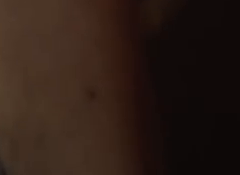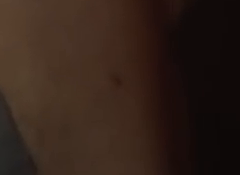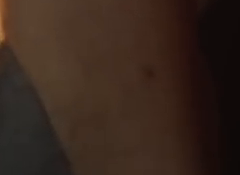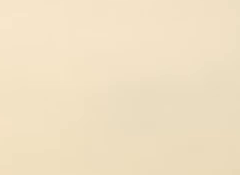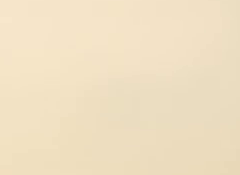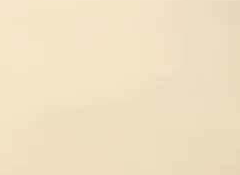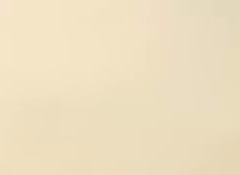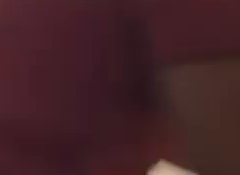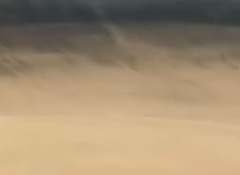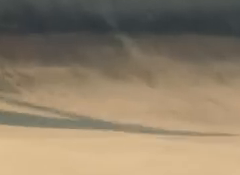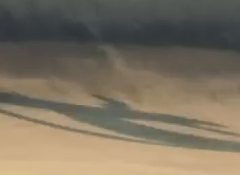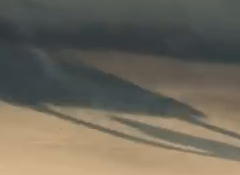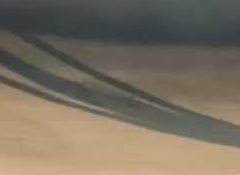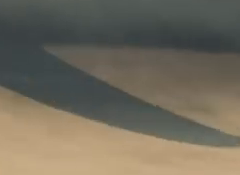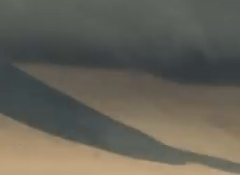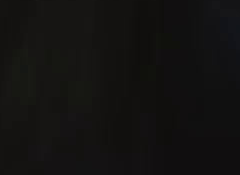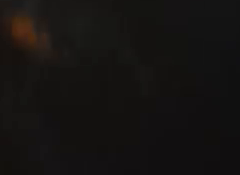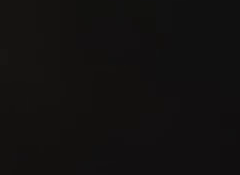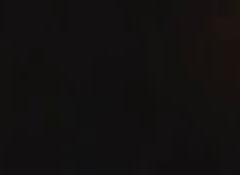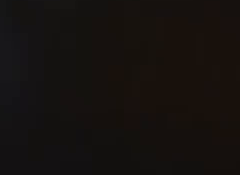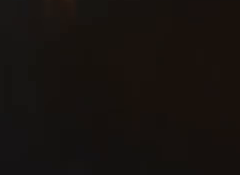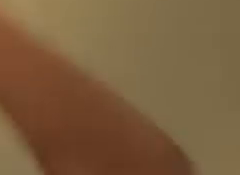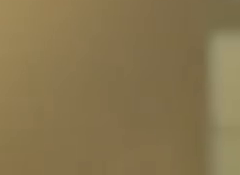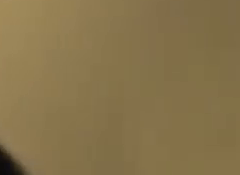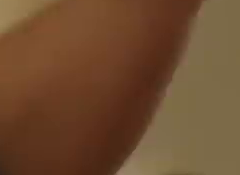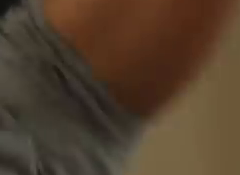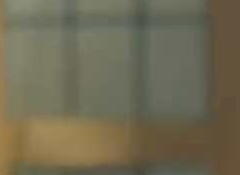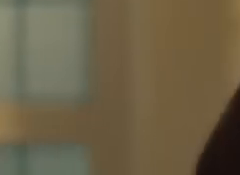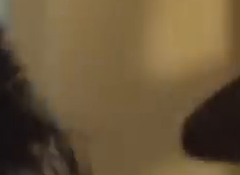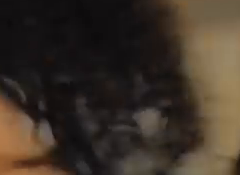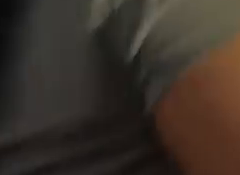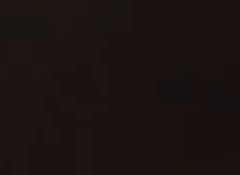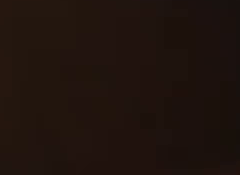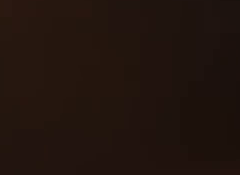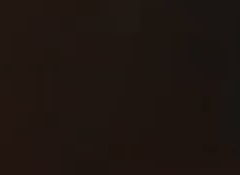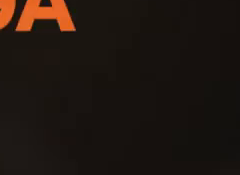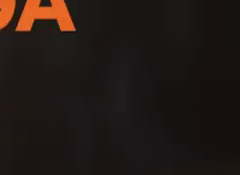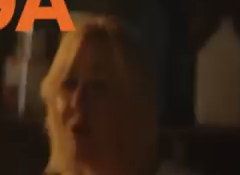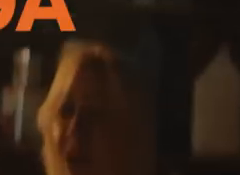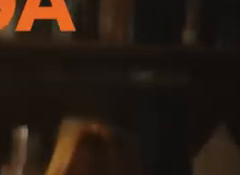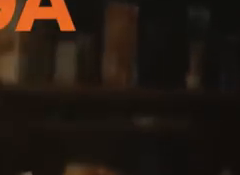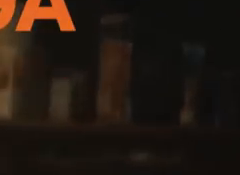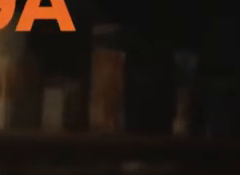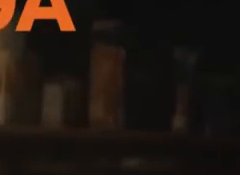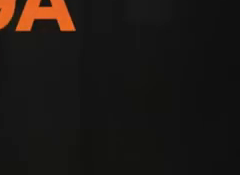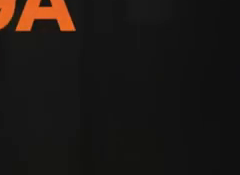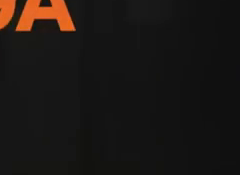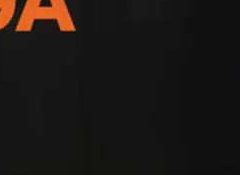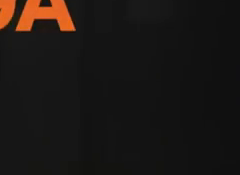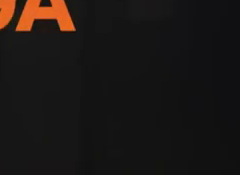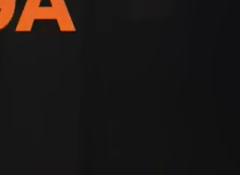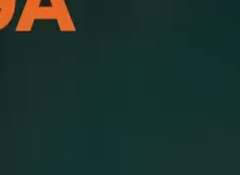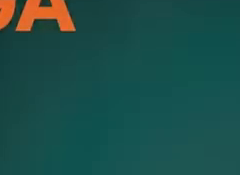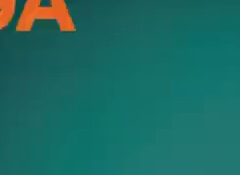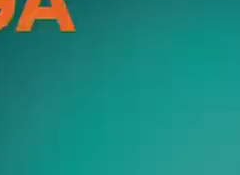Pero existe otra voz que nos motiva a seguir adelante. Que nada te detenga. Si vos no